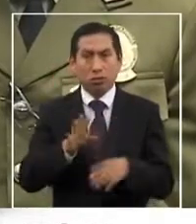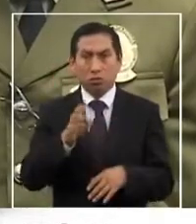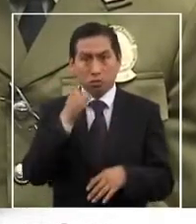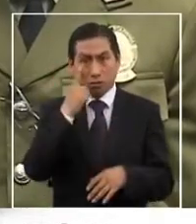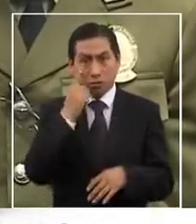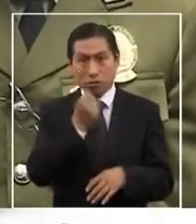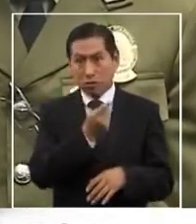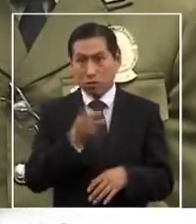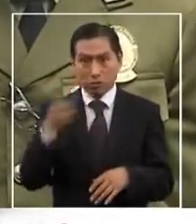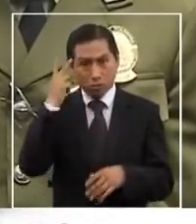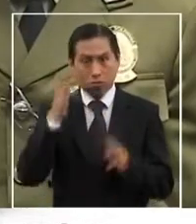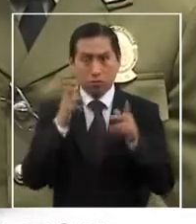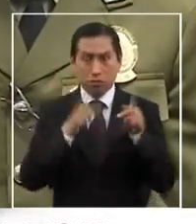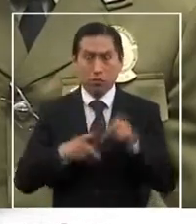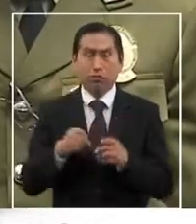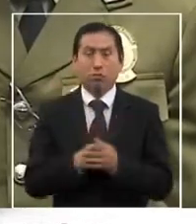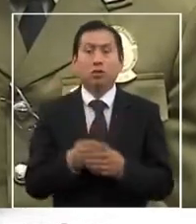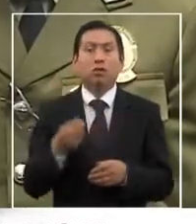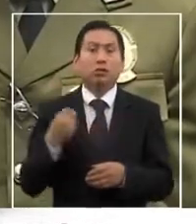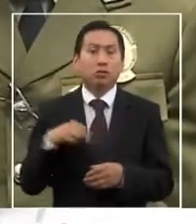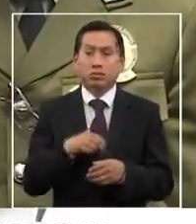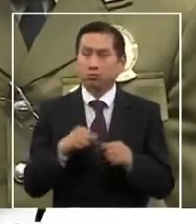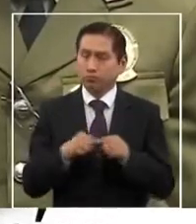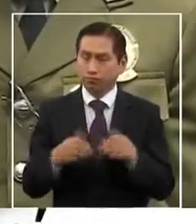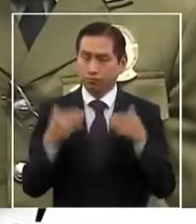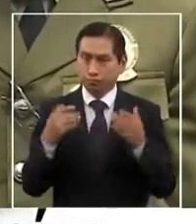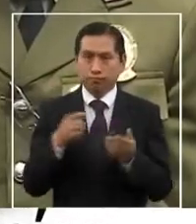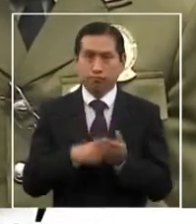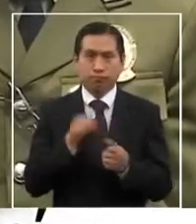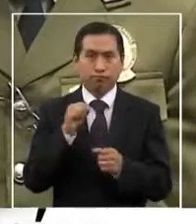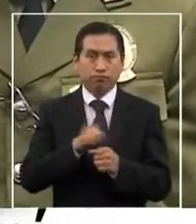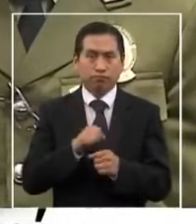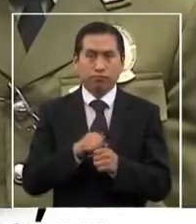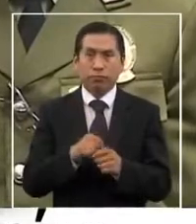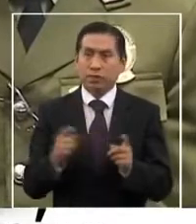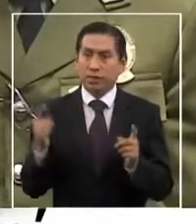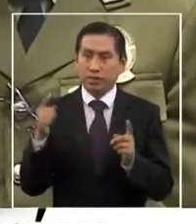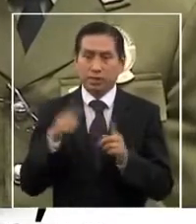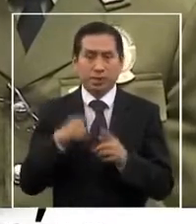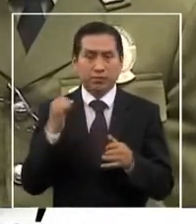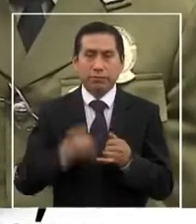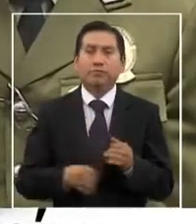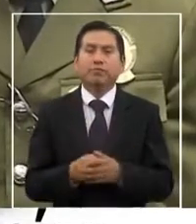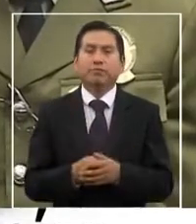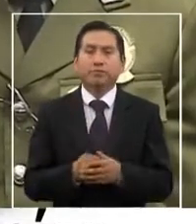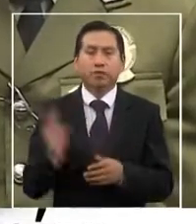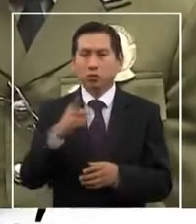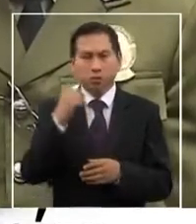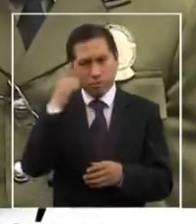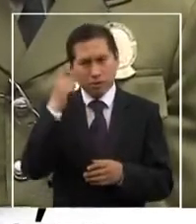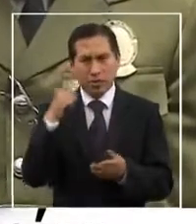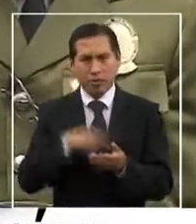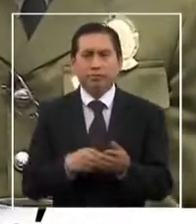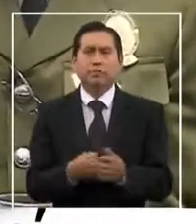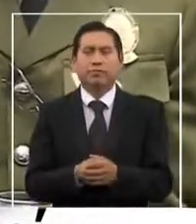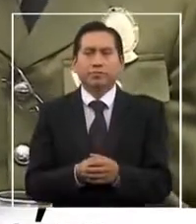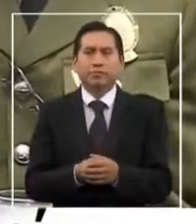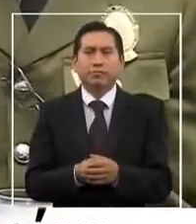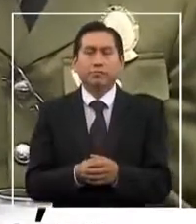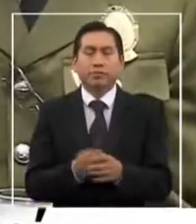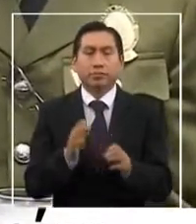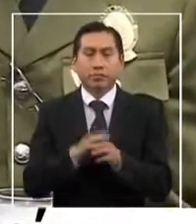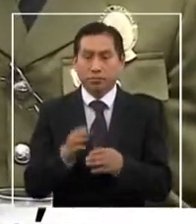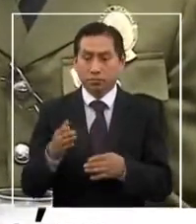algunos políticos, y vamos a seguir con este trabajo hasta llegar al final. Imagínense cómo